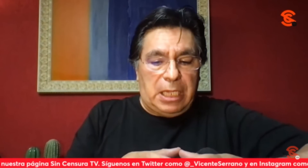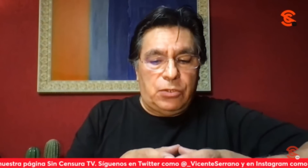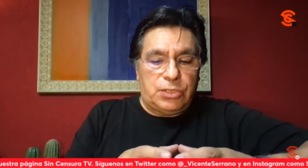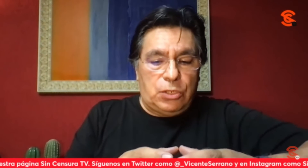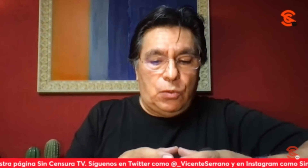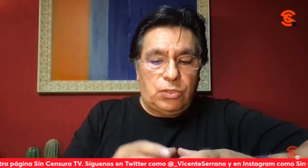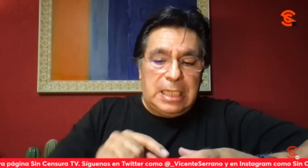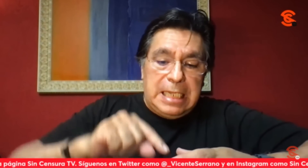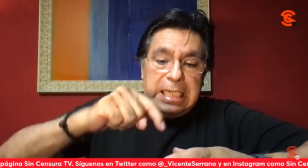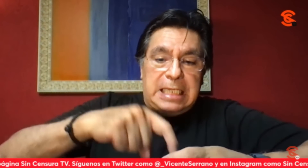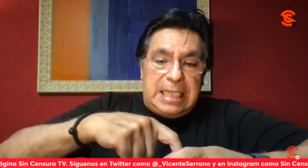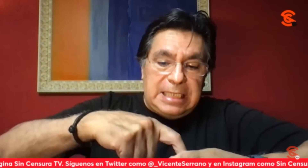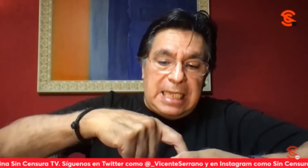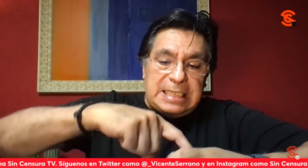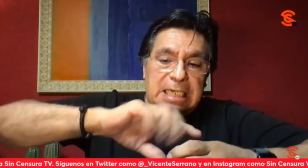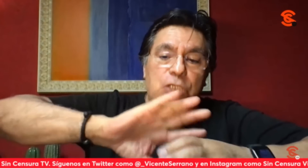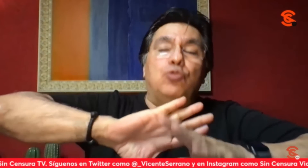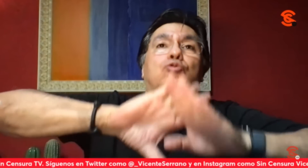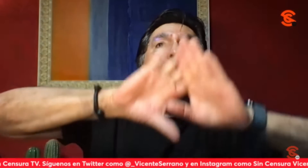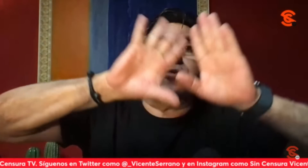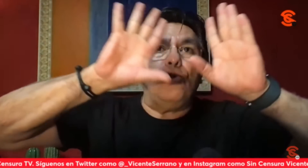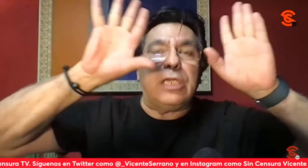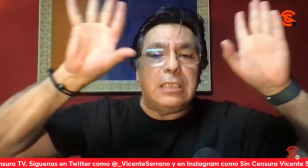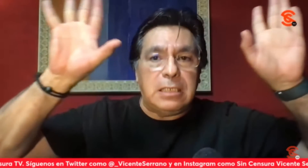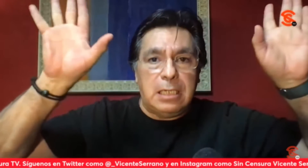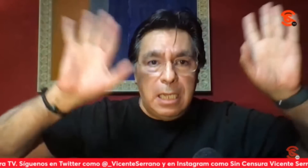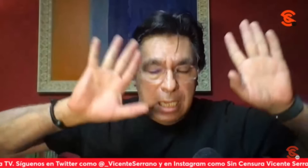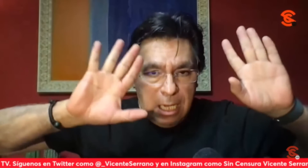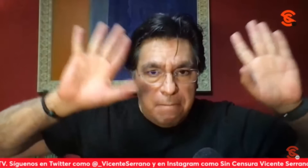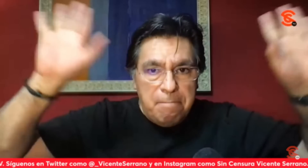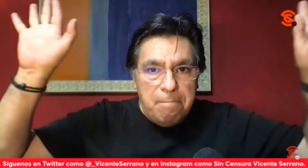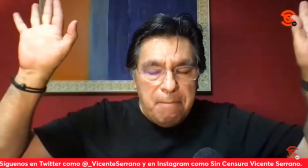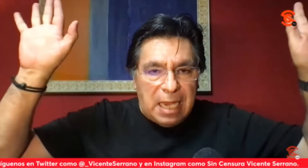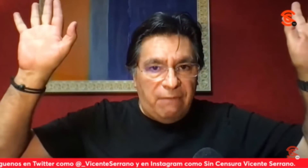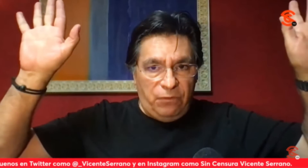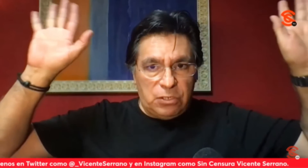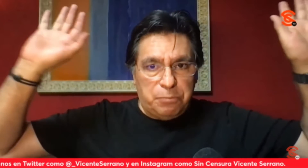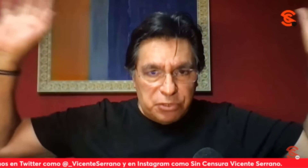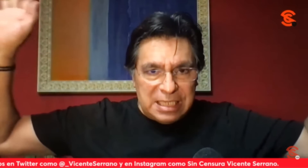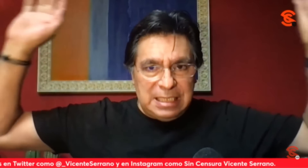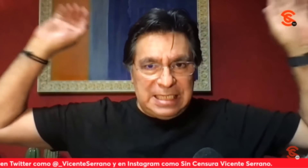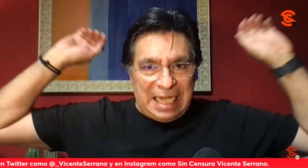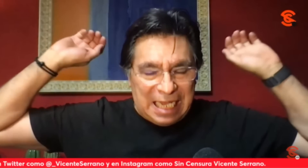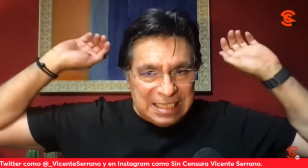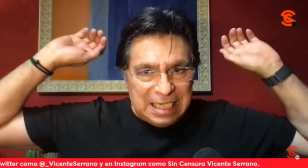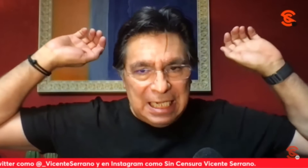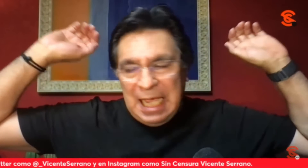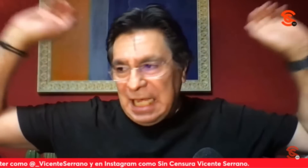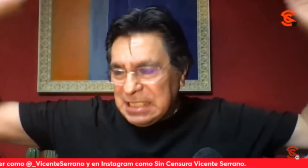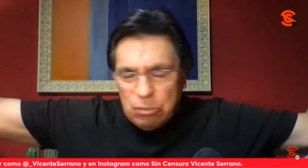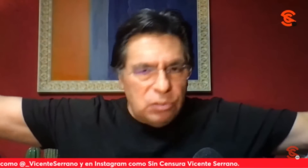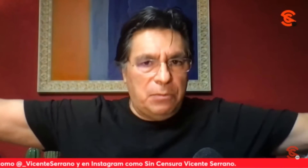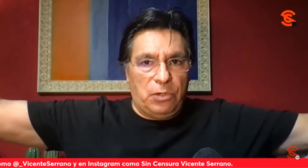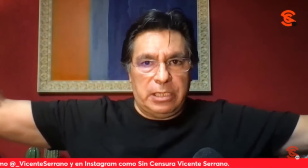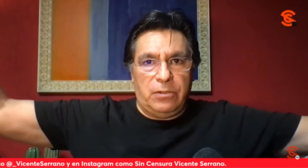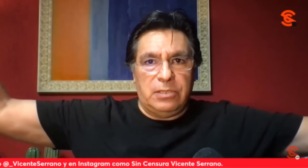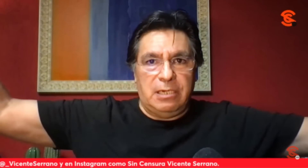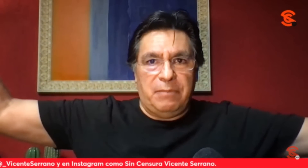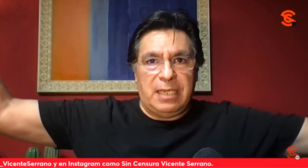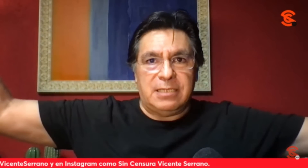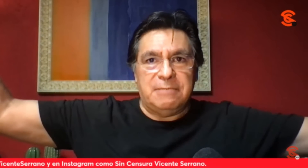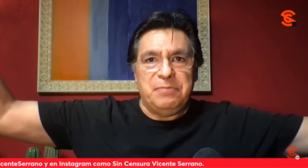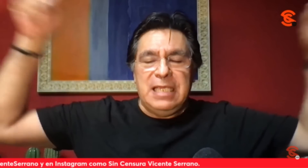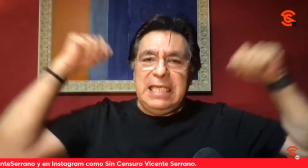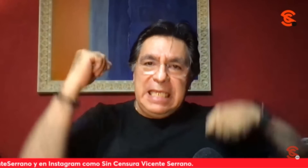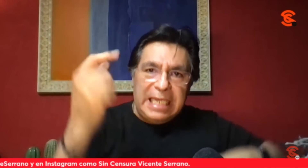en sus pequeños círculos, y desde ahí salen todo lo que dicen en megáfonos potentes que alcanzan hasta el último rincón